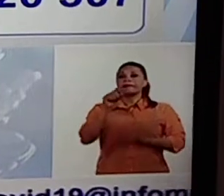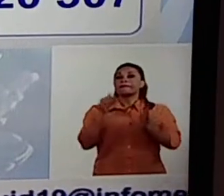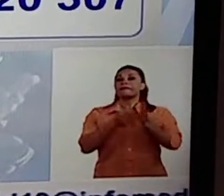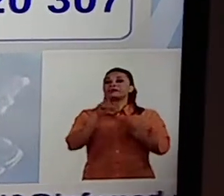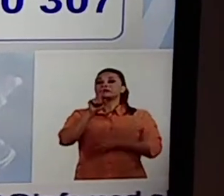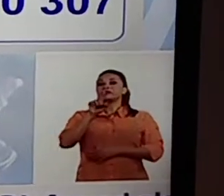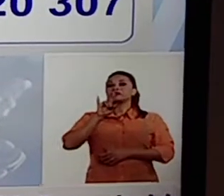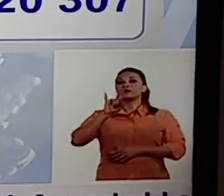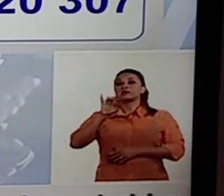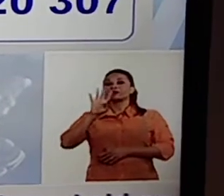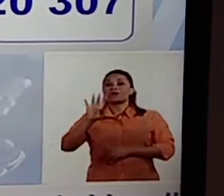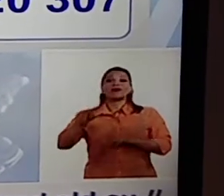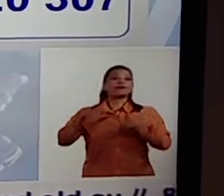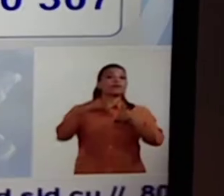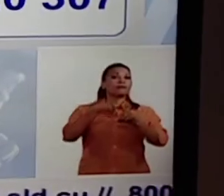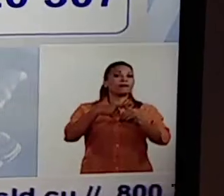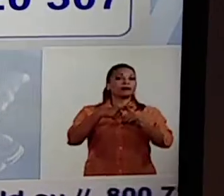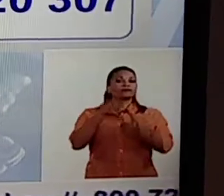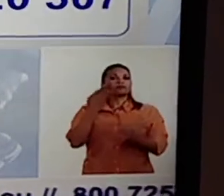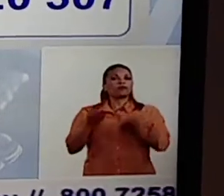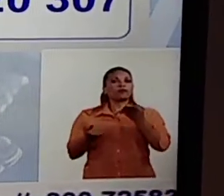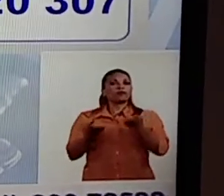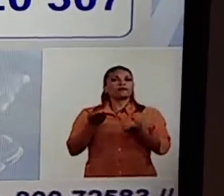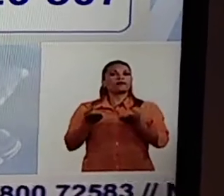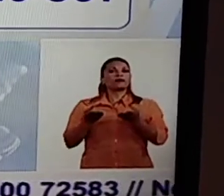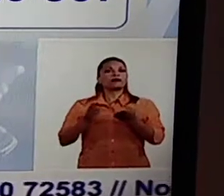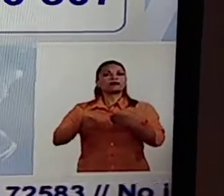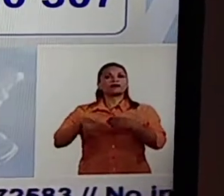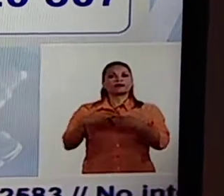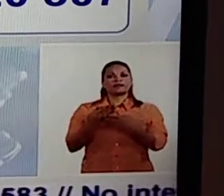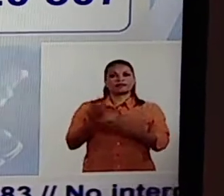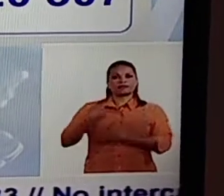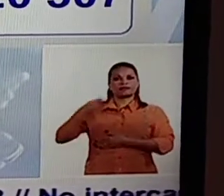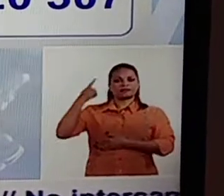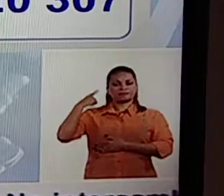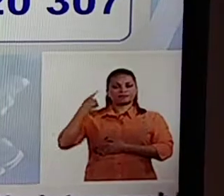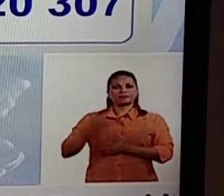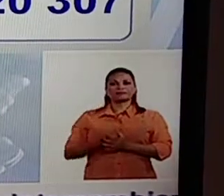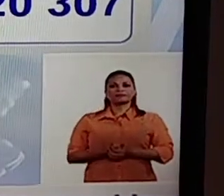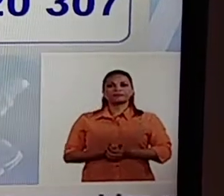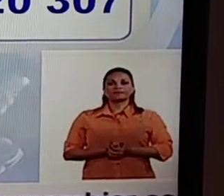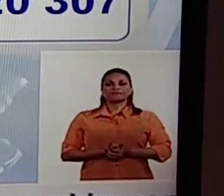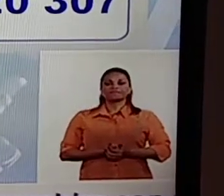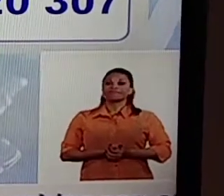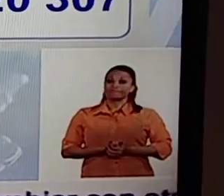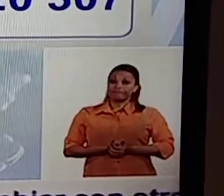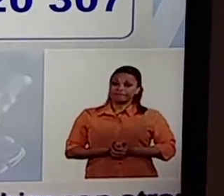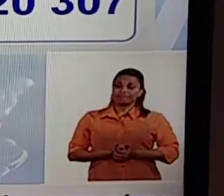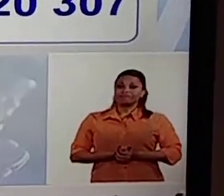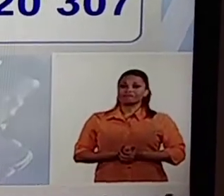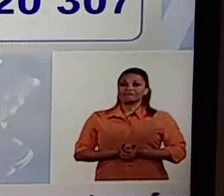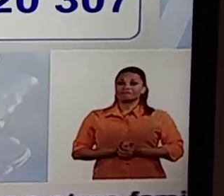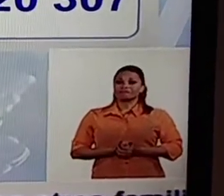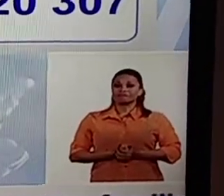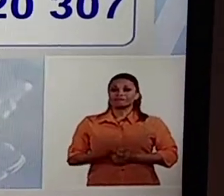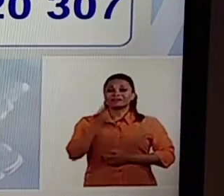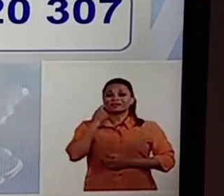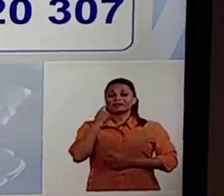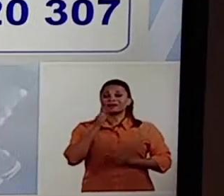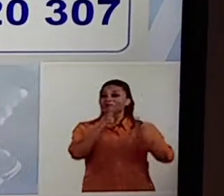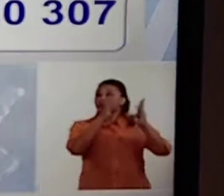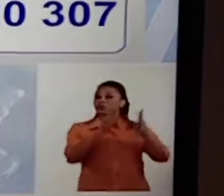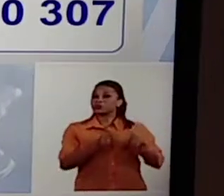1.194 más que lo que habíamos informado en el día de ayer. Expresión del alto número de casos